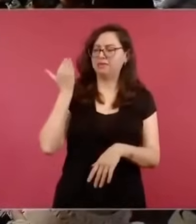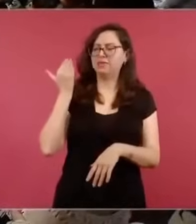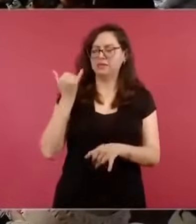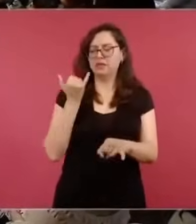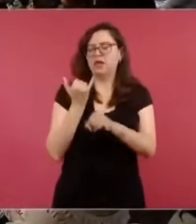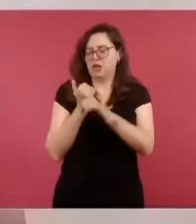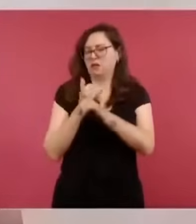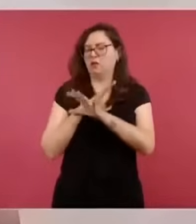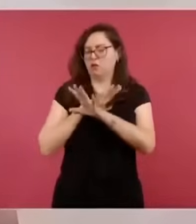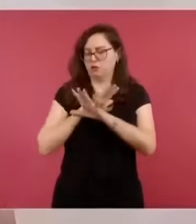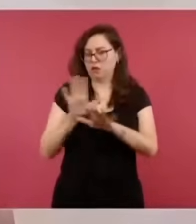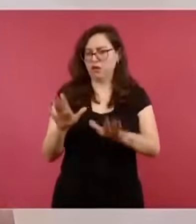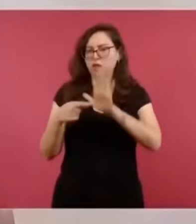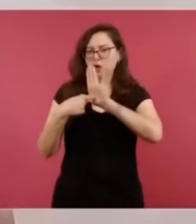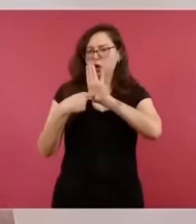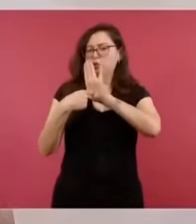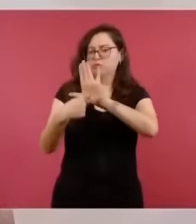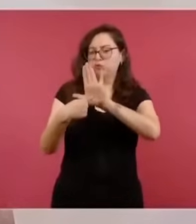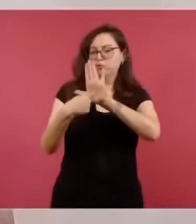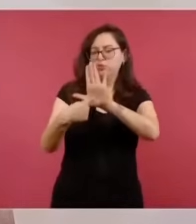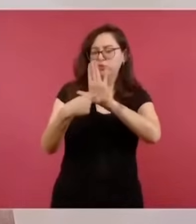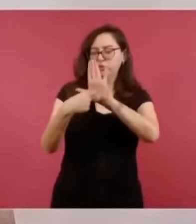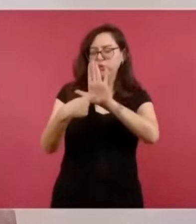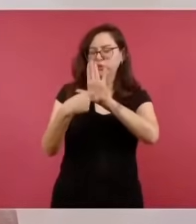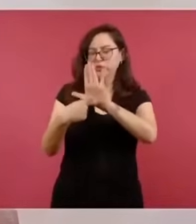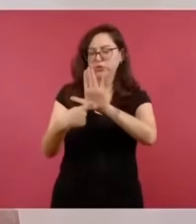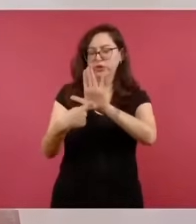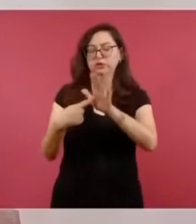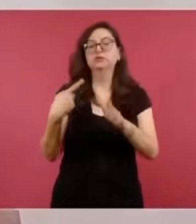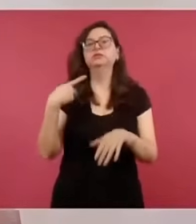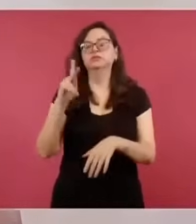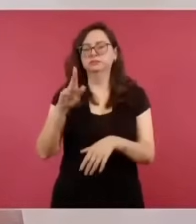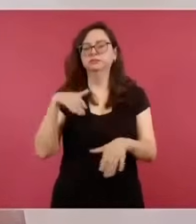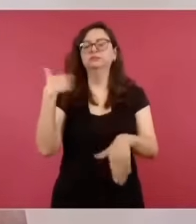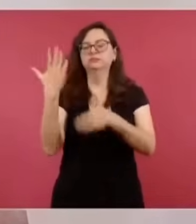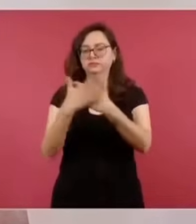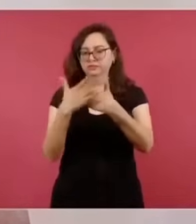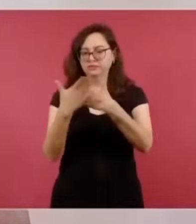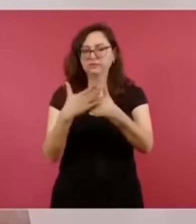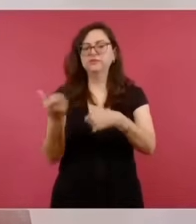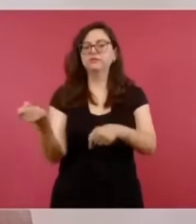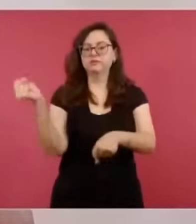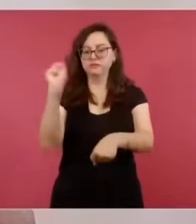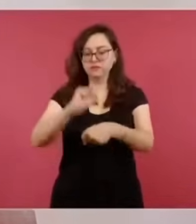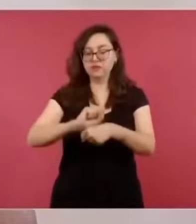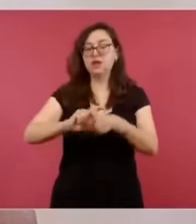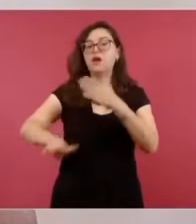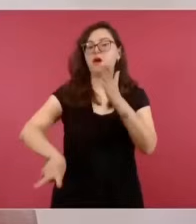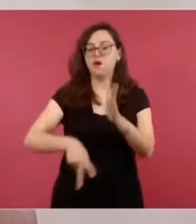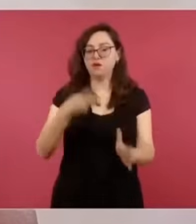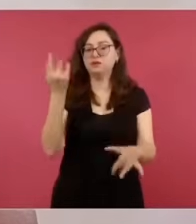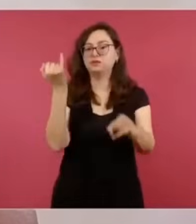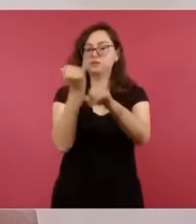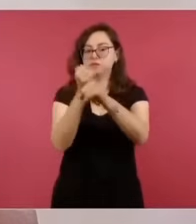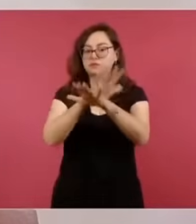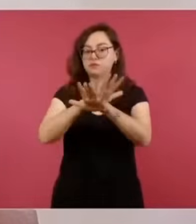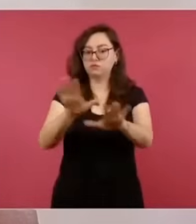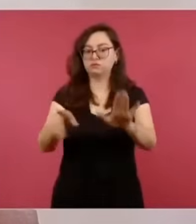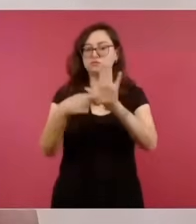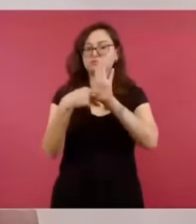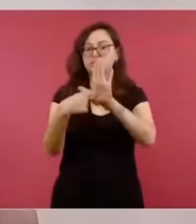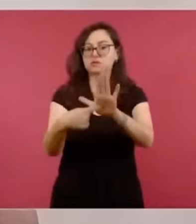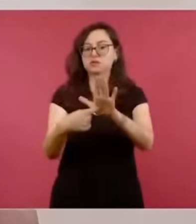María Luisa Albores de cuánta reserva